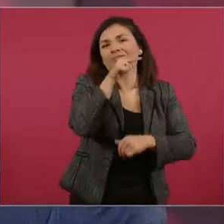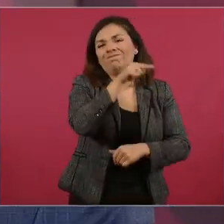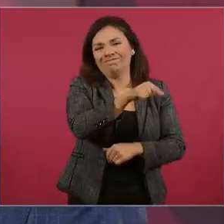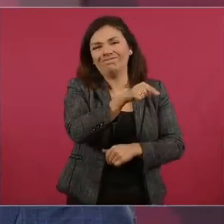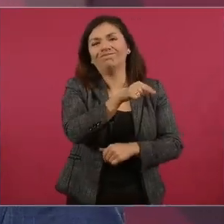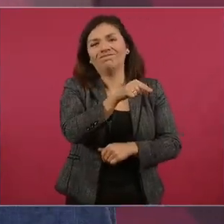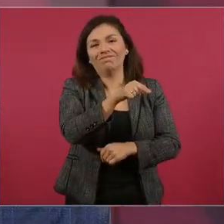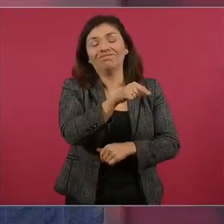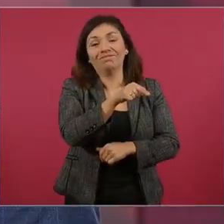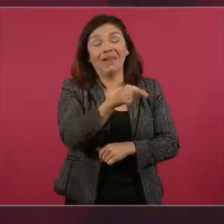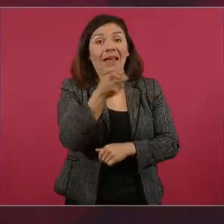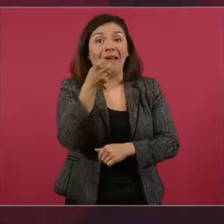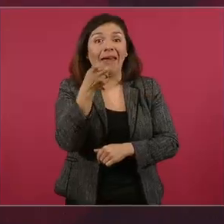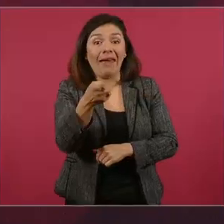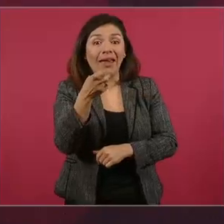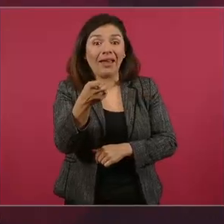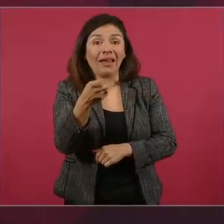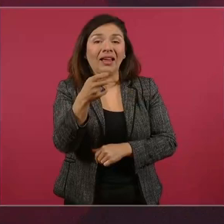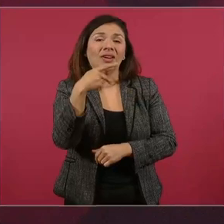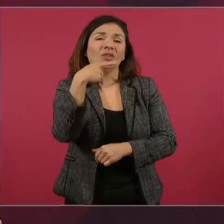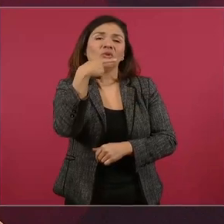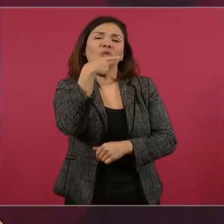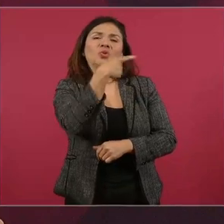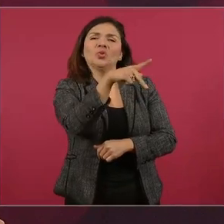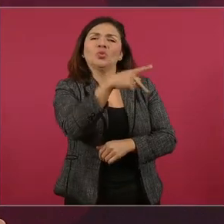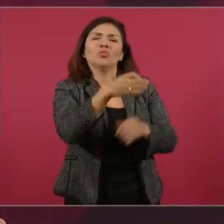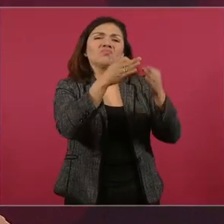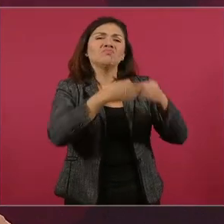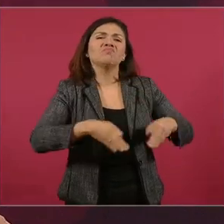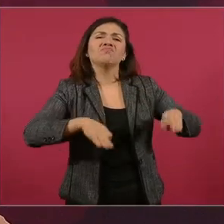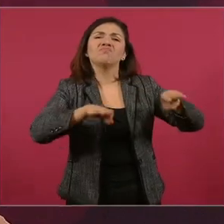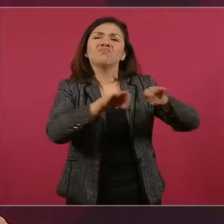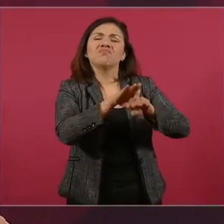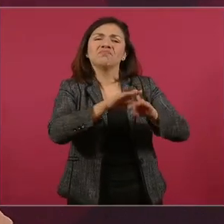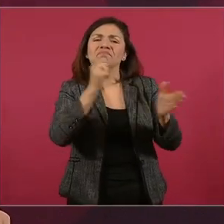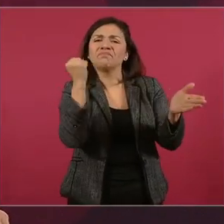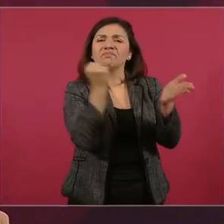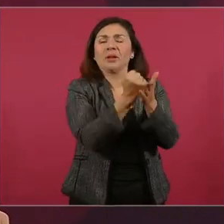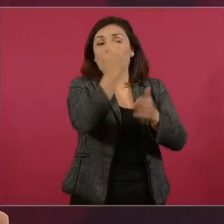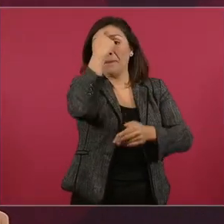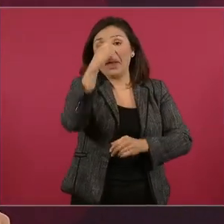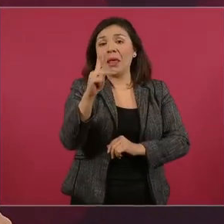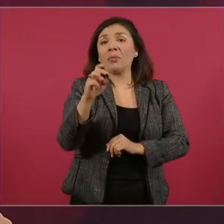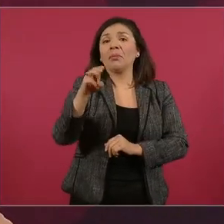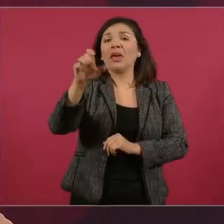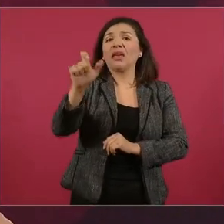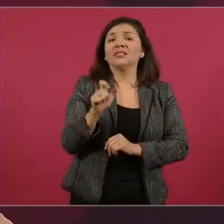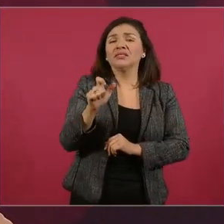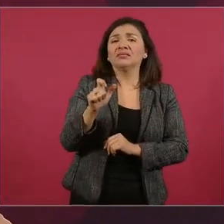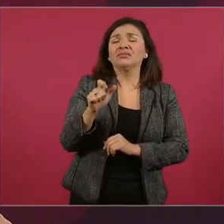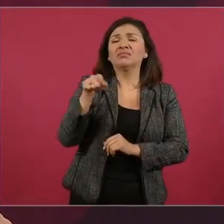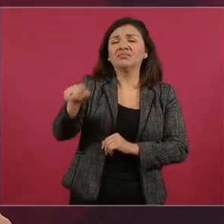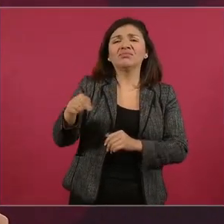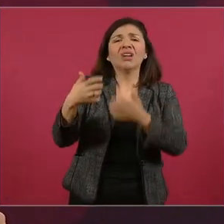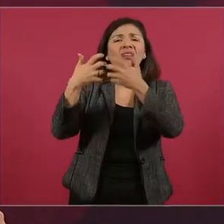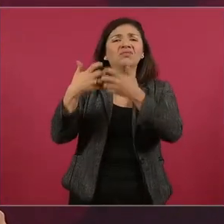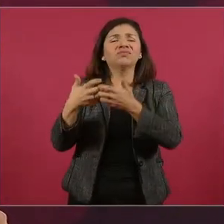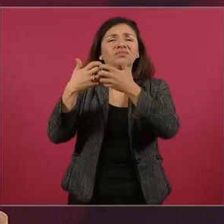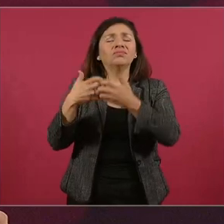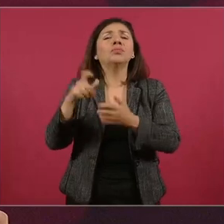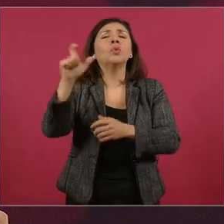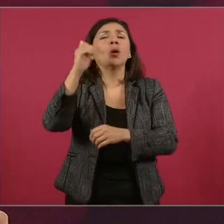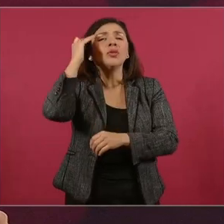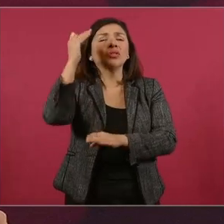porque ese fue el distintivo en el manejo de Pemex durante todo el periodo